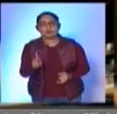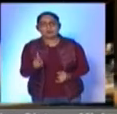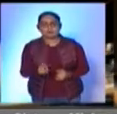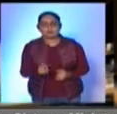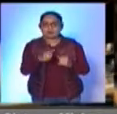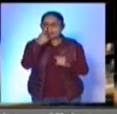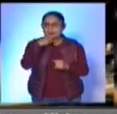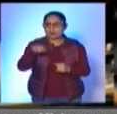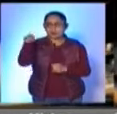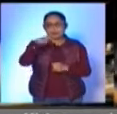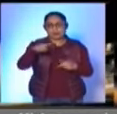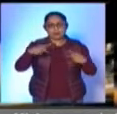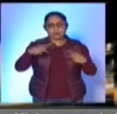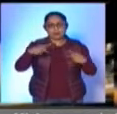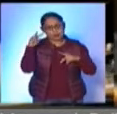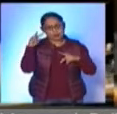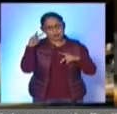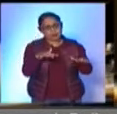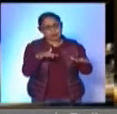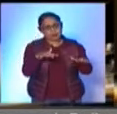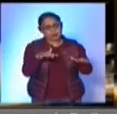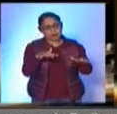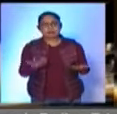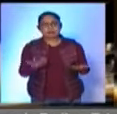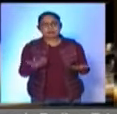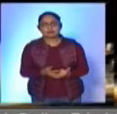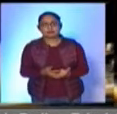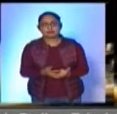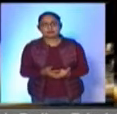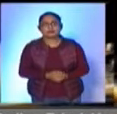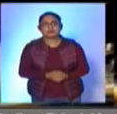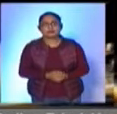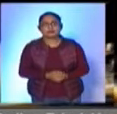transmitiera eso y poder cambiar un poco. ¿Qué puedo